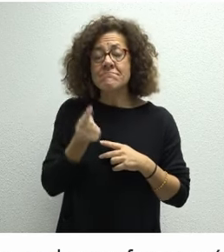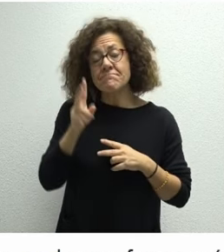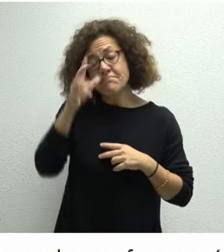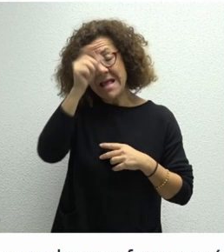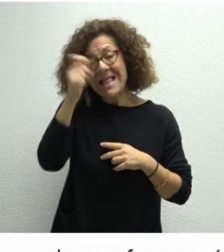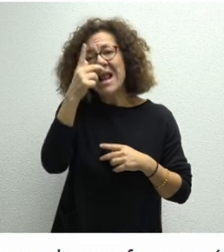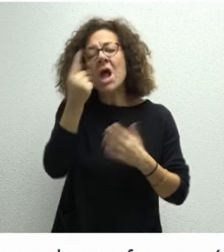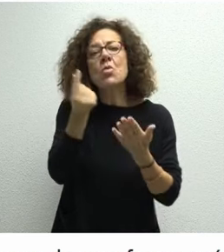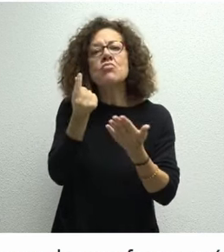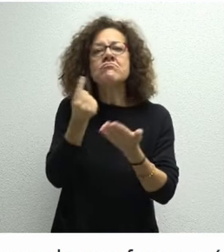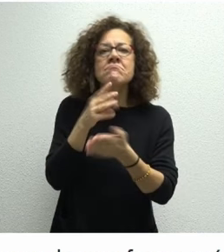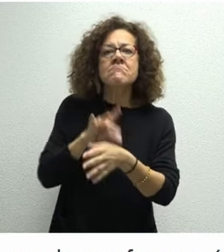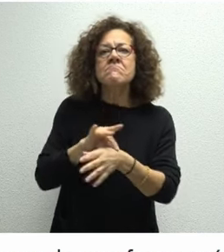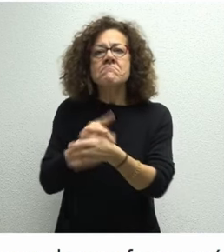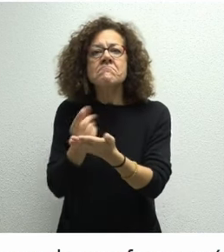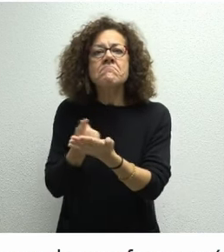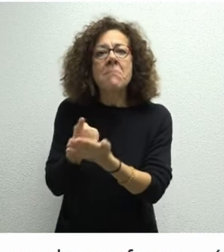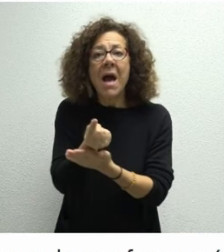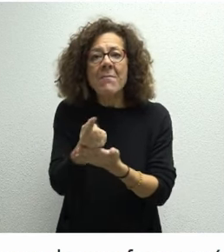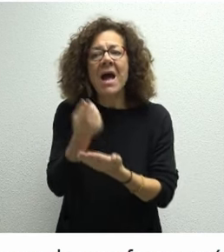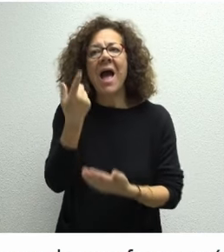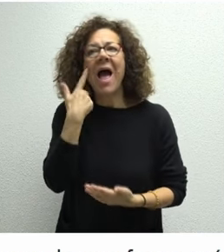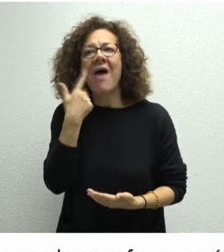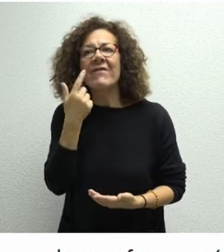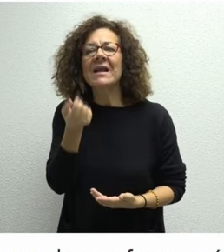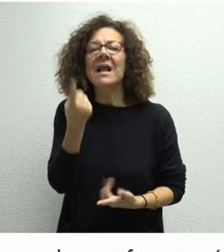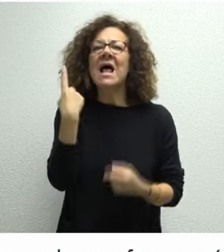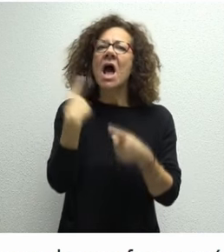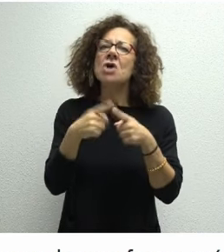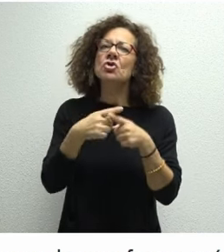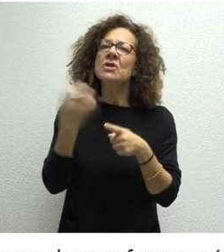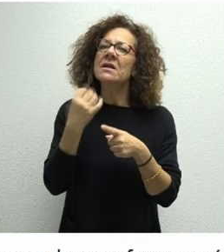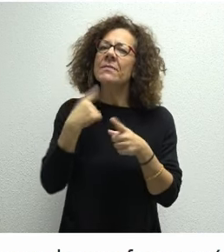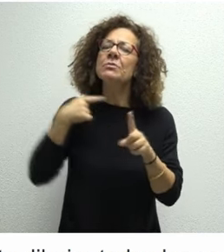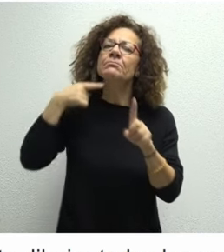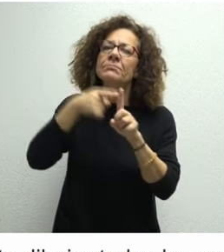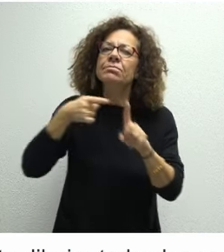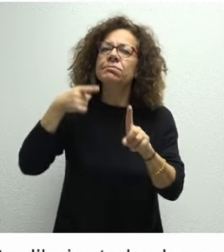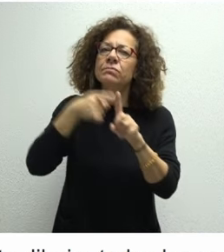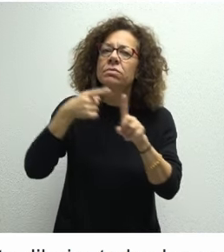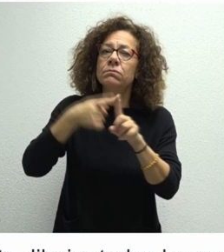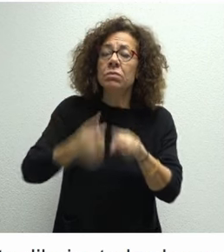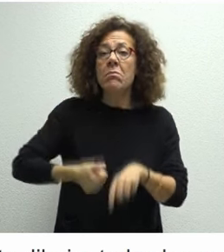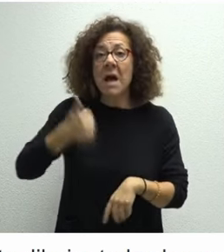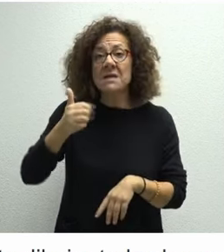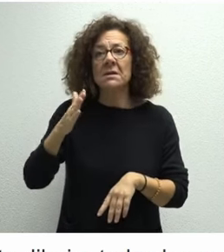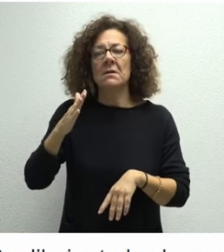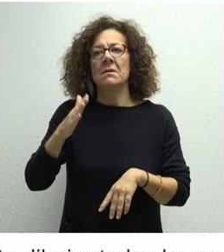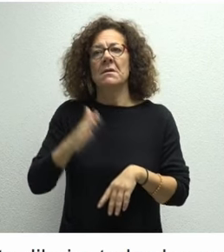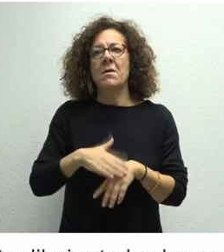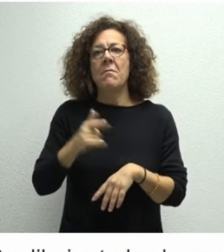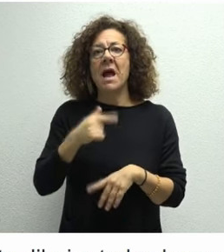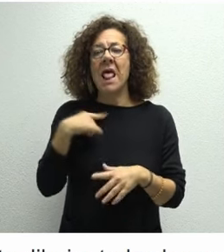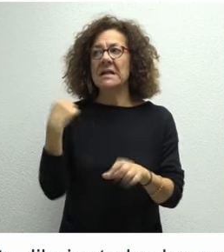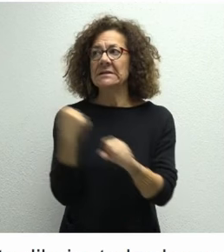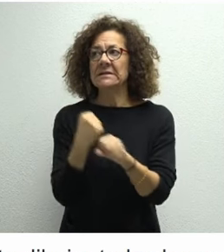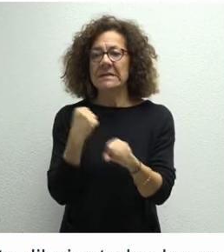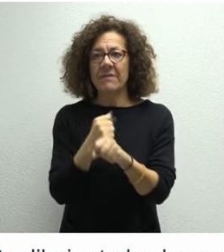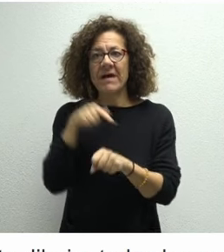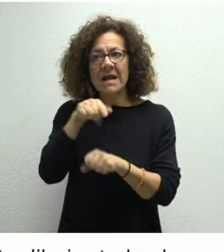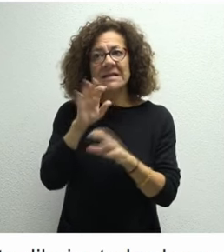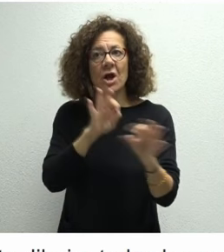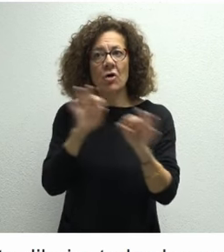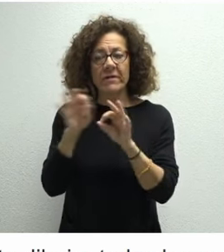permita ver en qué eh cosas tenemos que incidir especialmente a la hora de de trabajar esa